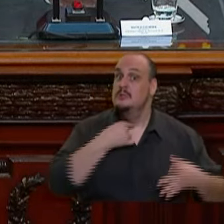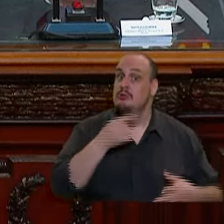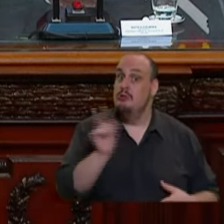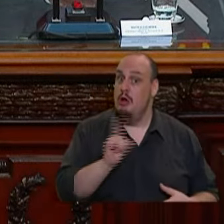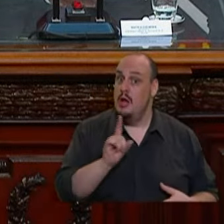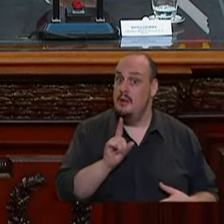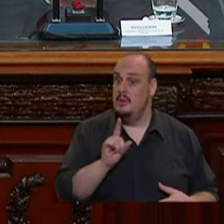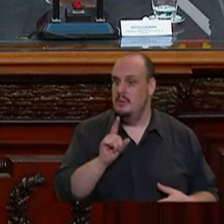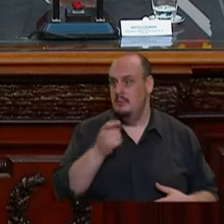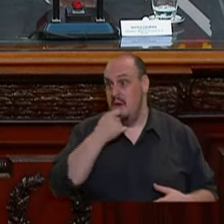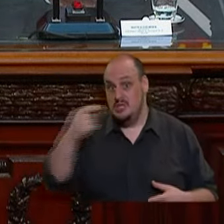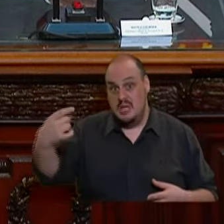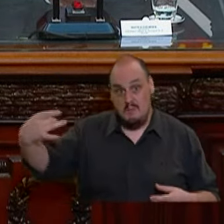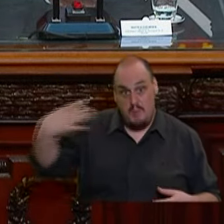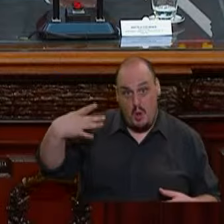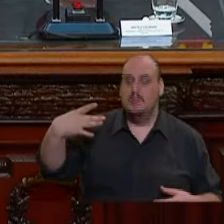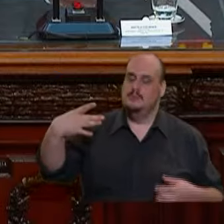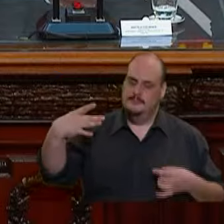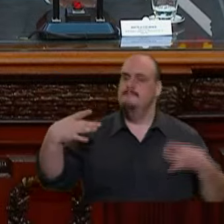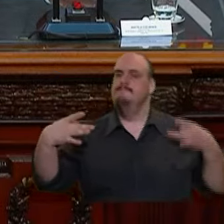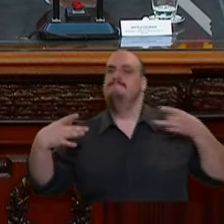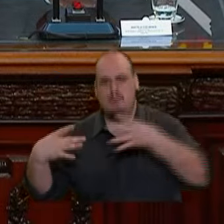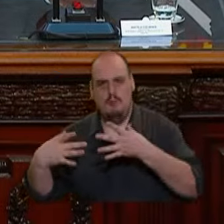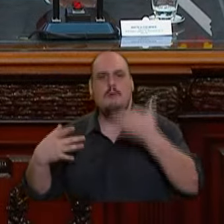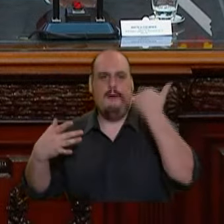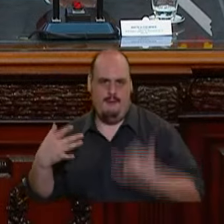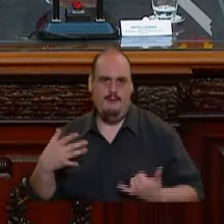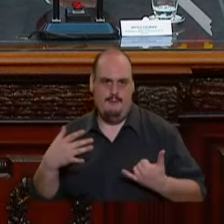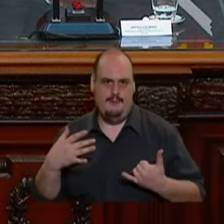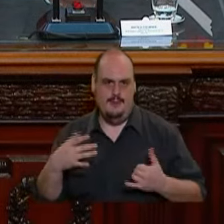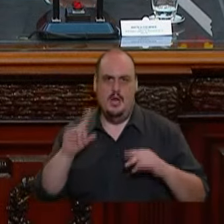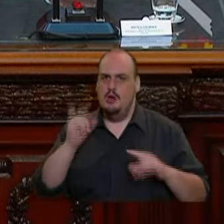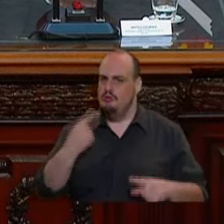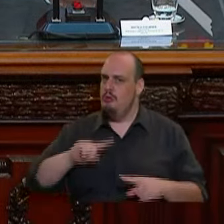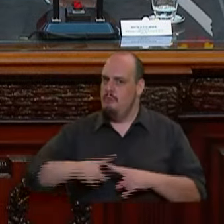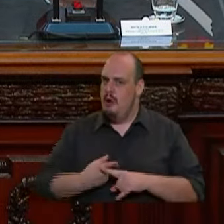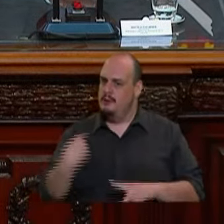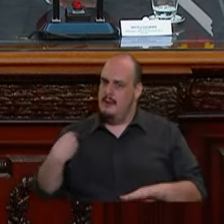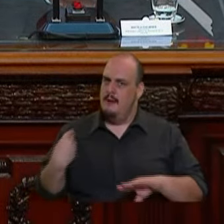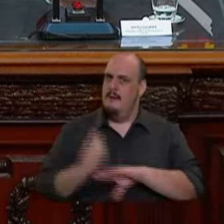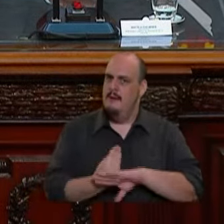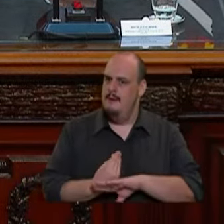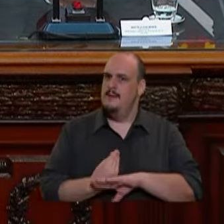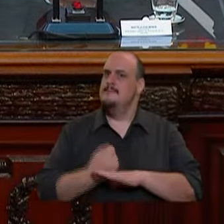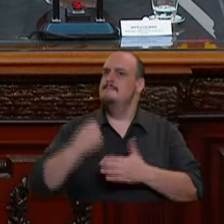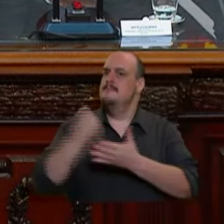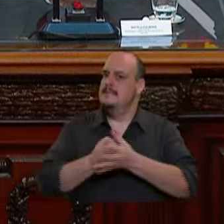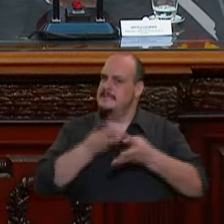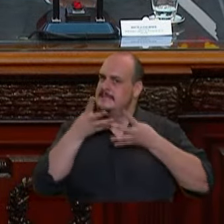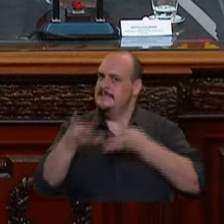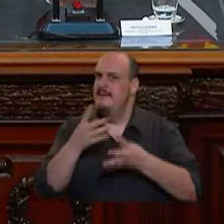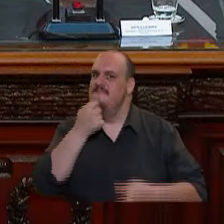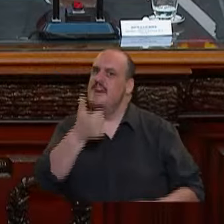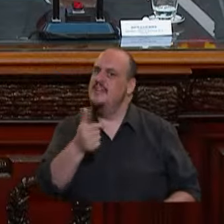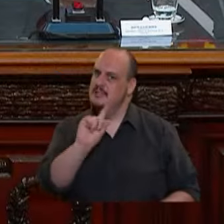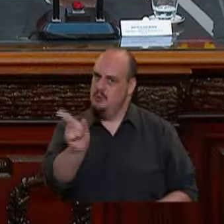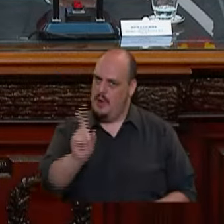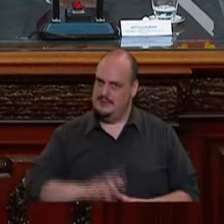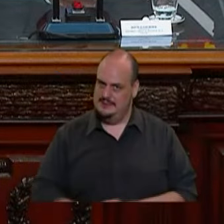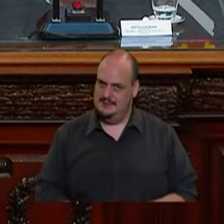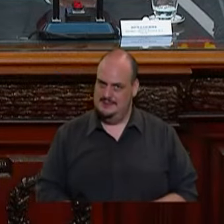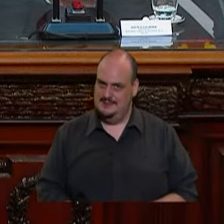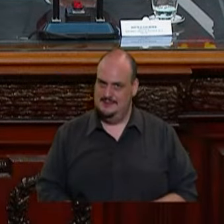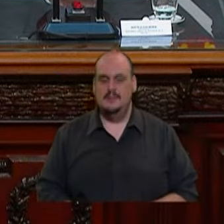tampoco le escapamos, porque sabemos desde el día que decidimos meternos en política que dar esta pelea no iba a ser fácil.